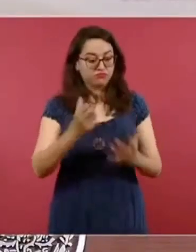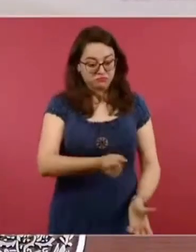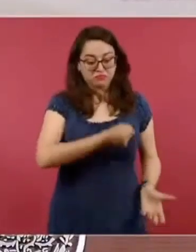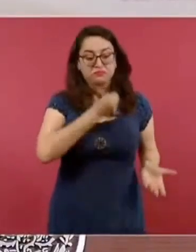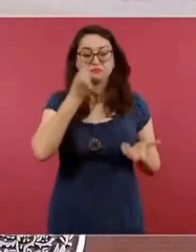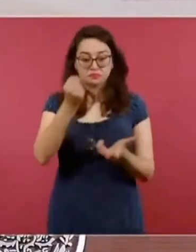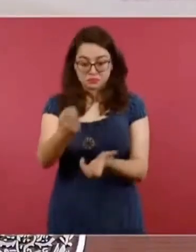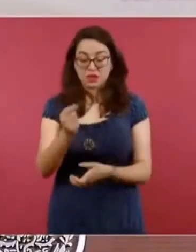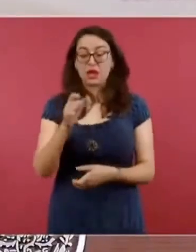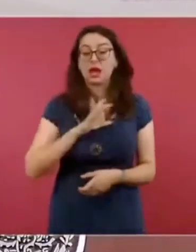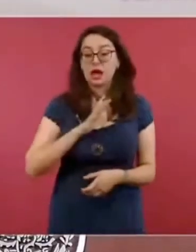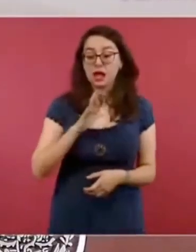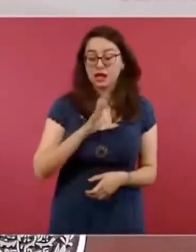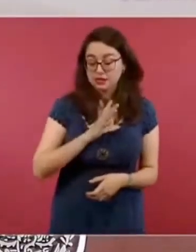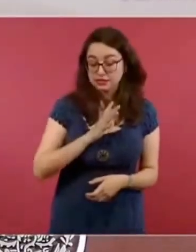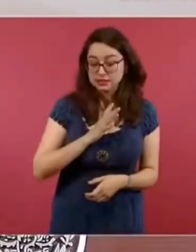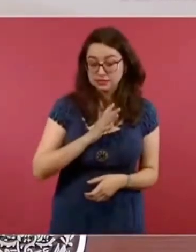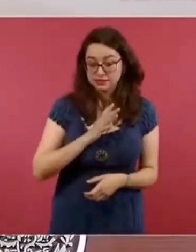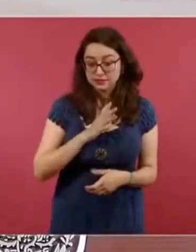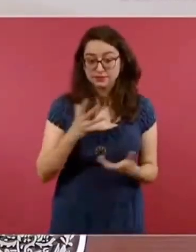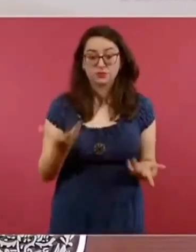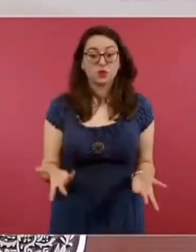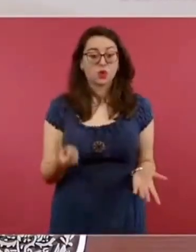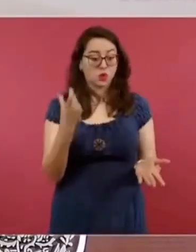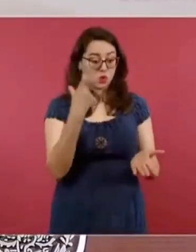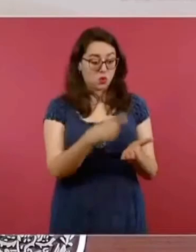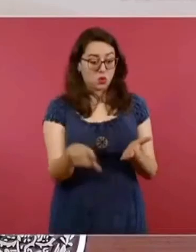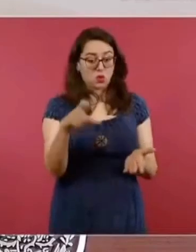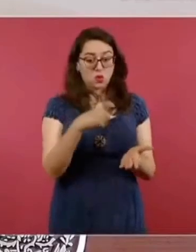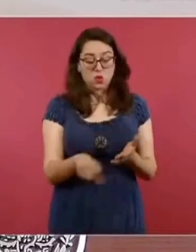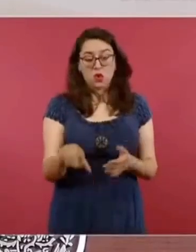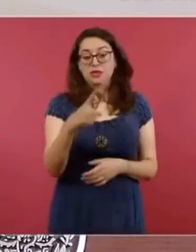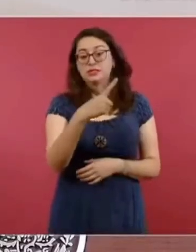centros de salud ha significado la adquisición de